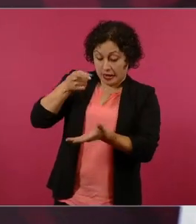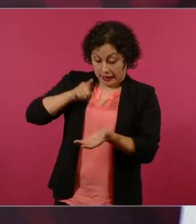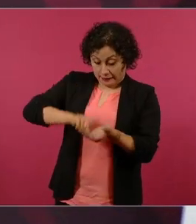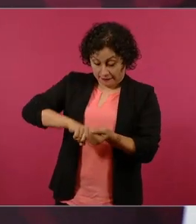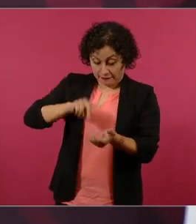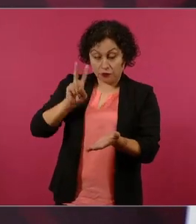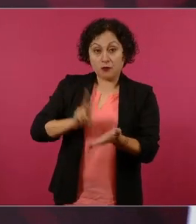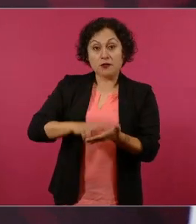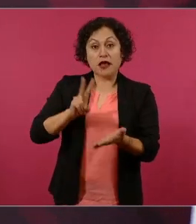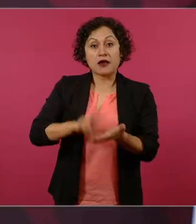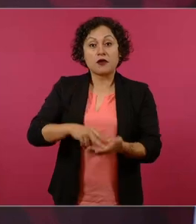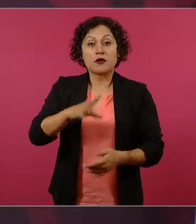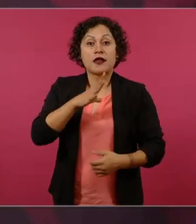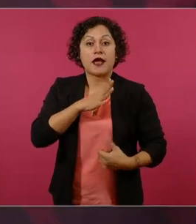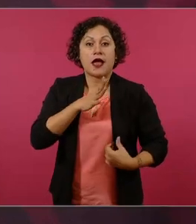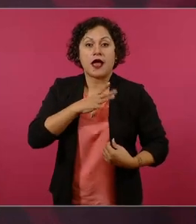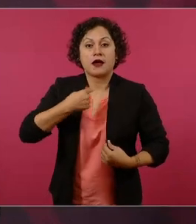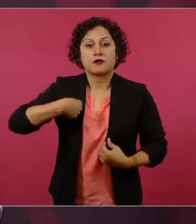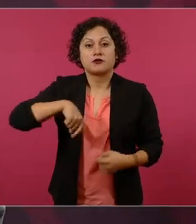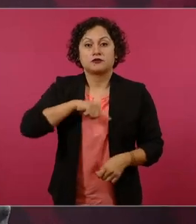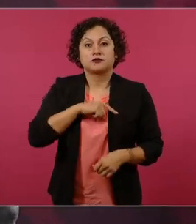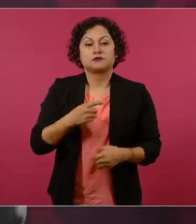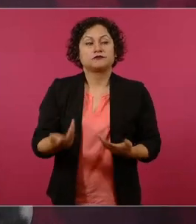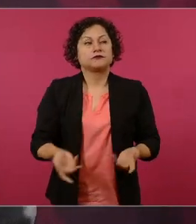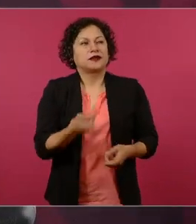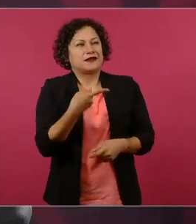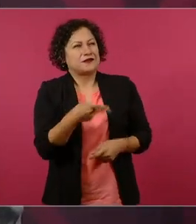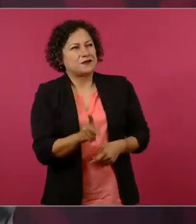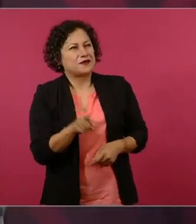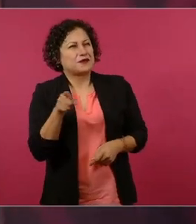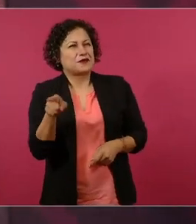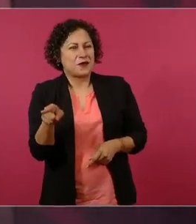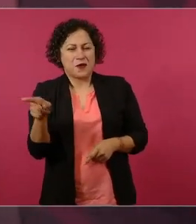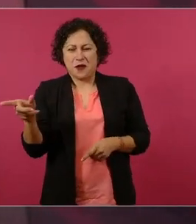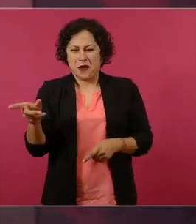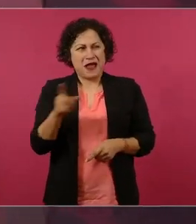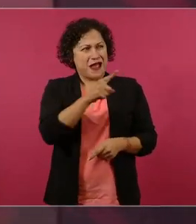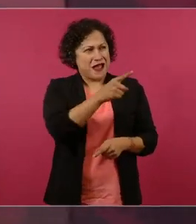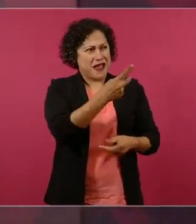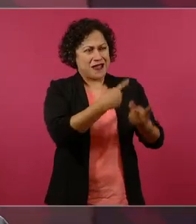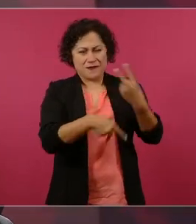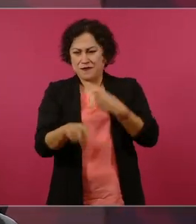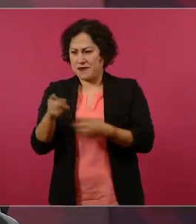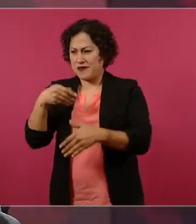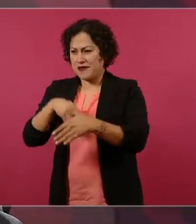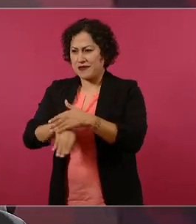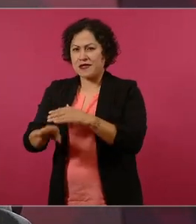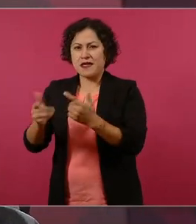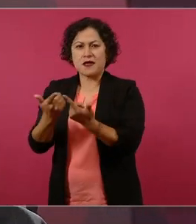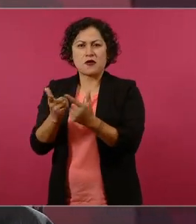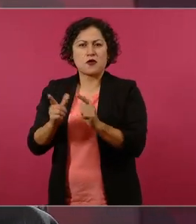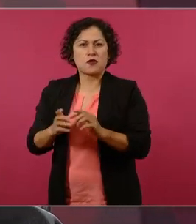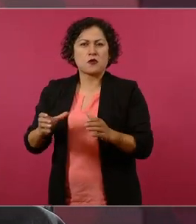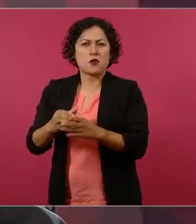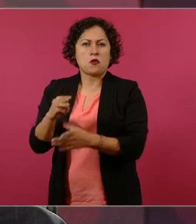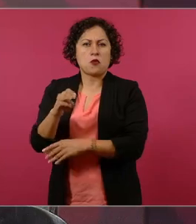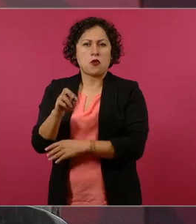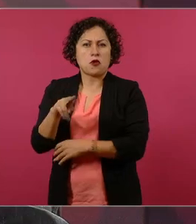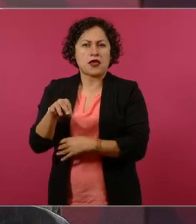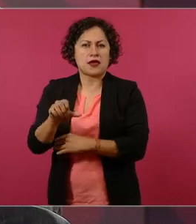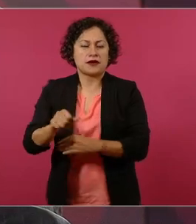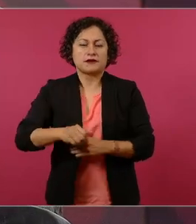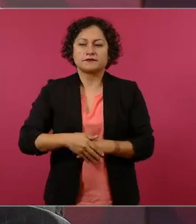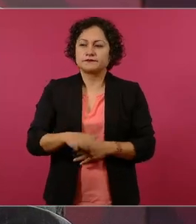son manzana podrida que ya está en morena que ya están en el gobi no hay nada de eso ya me voy a ir reina Porque por eso te di la